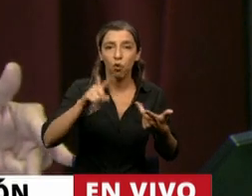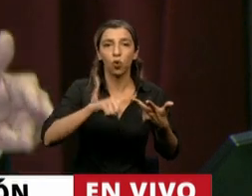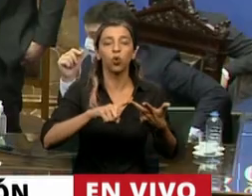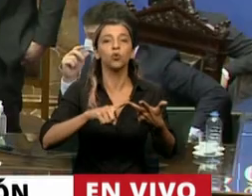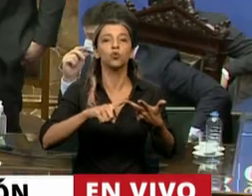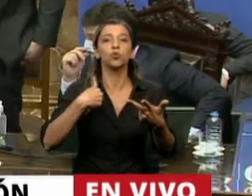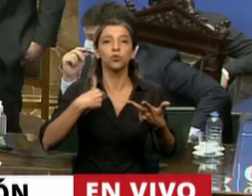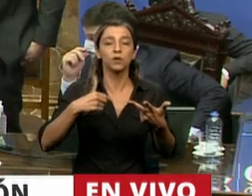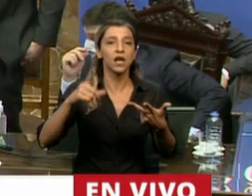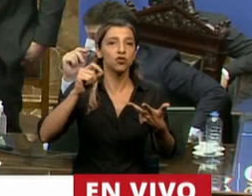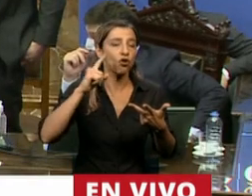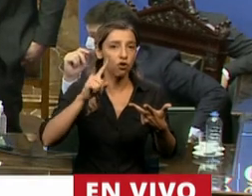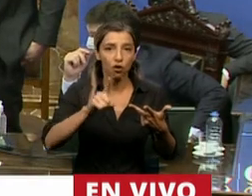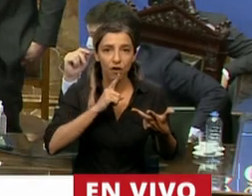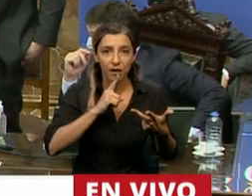oit